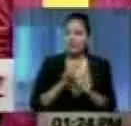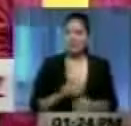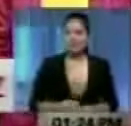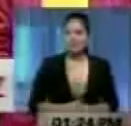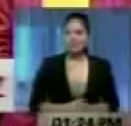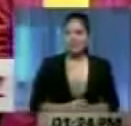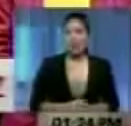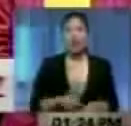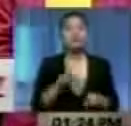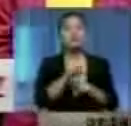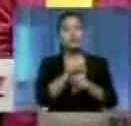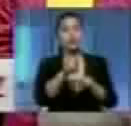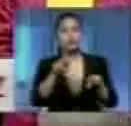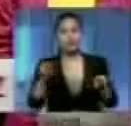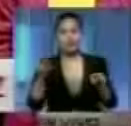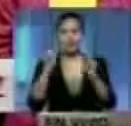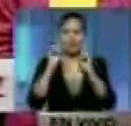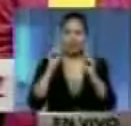y ustedes vieran